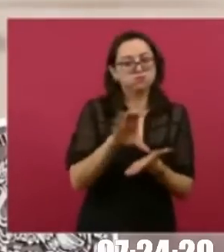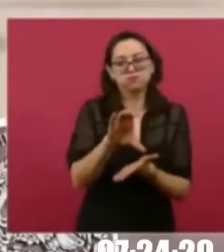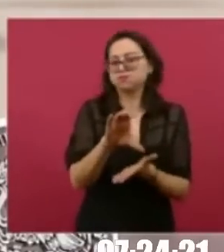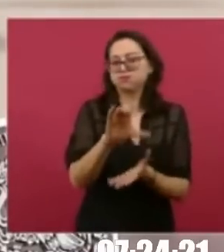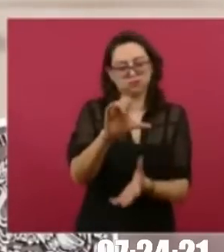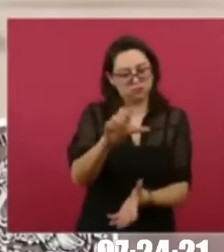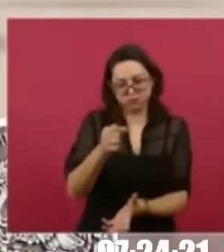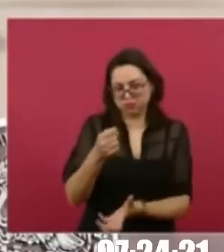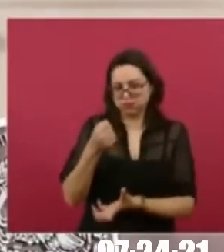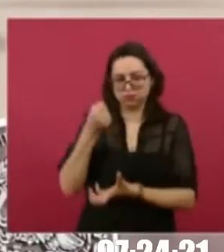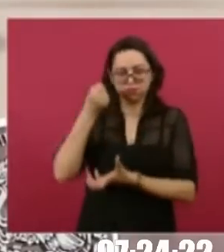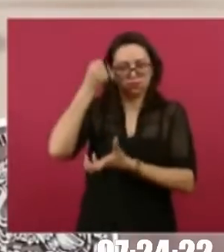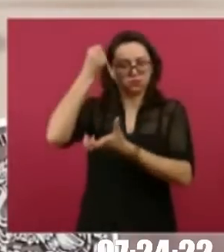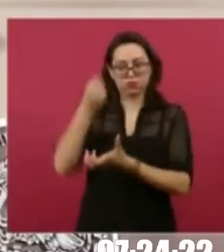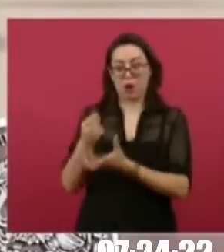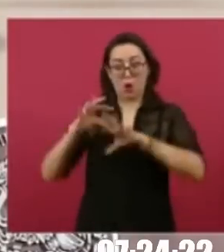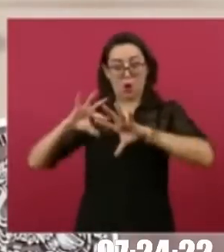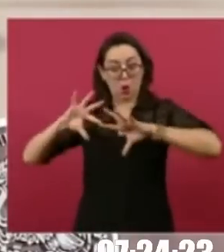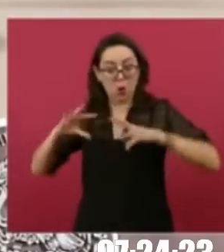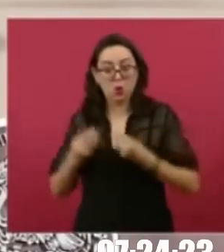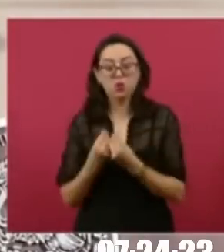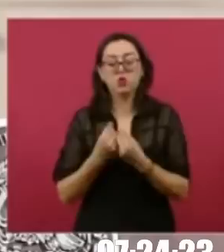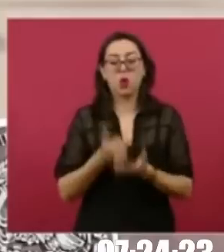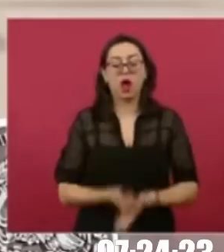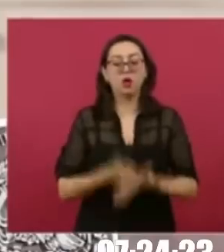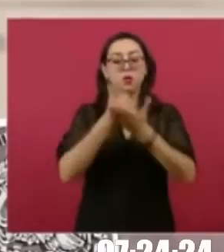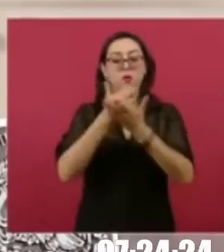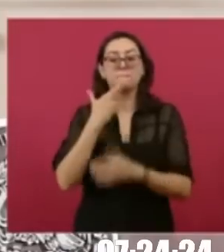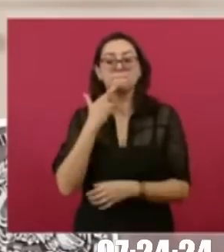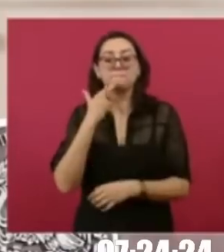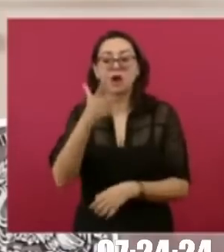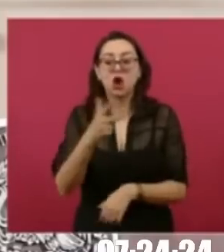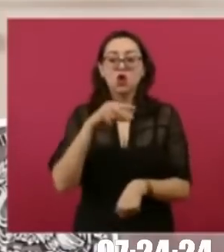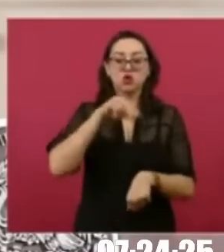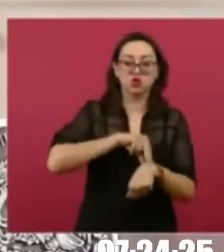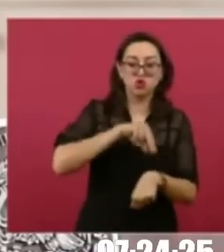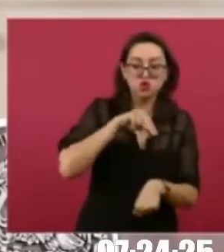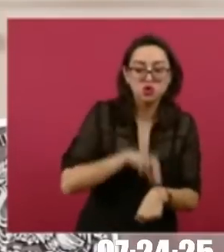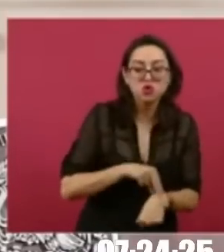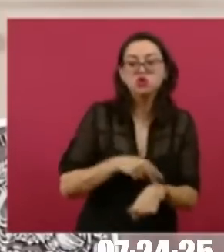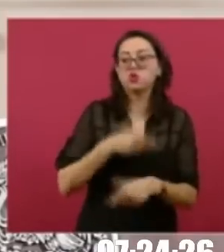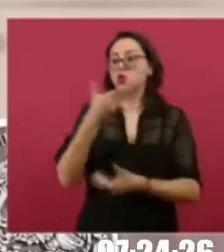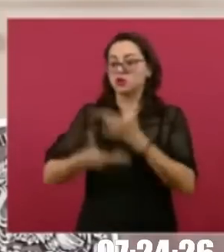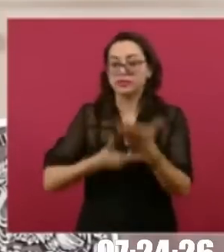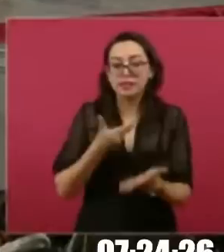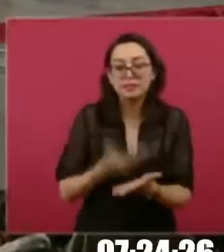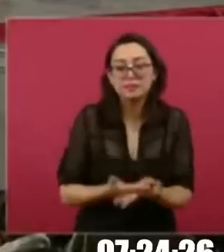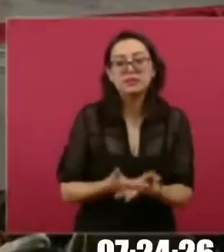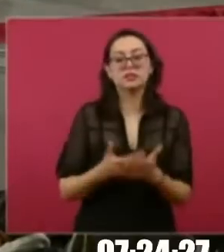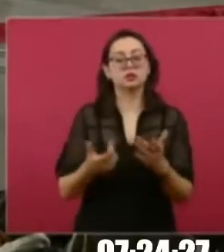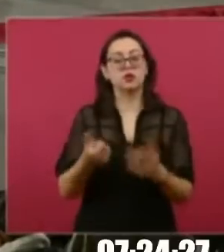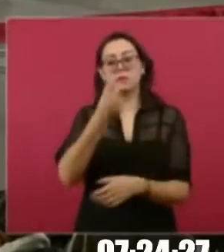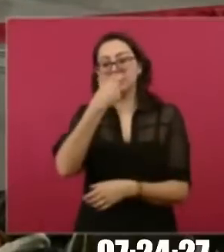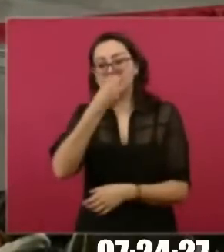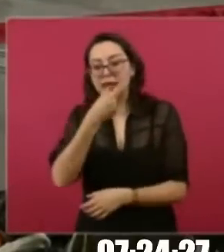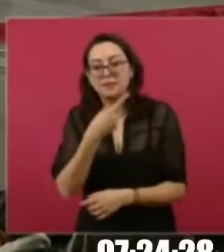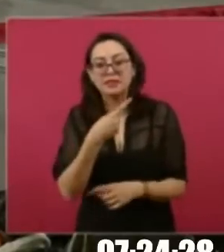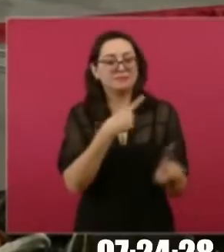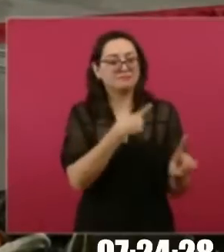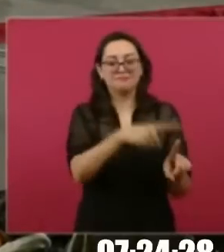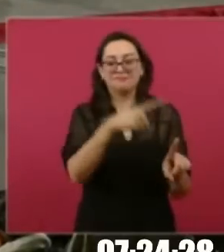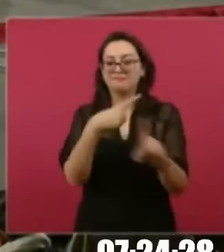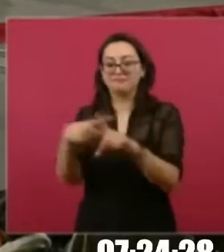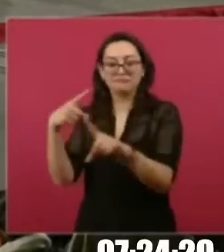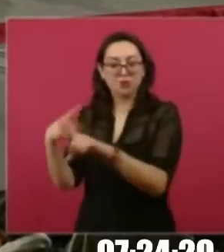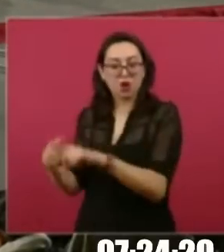infraestructura de equipamiento de medicamentos y de todos los insumos asociados para la prestación gratuita de los servicios de